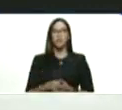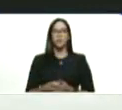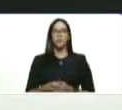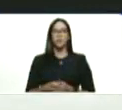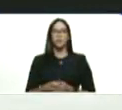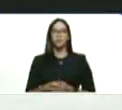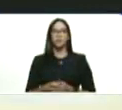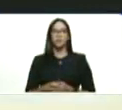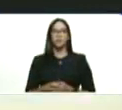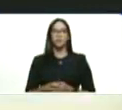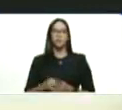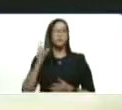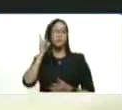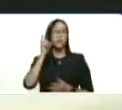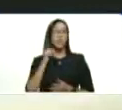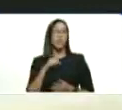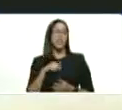suena chévere.